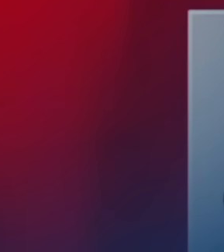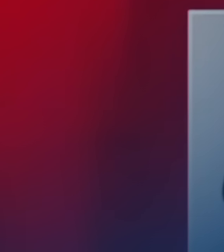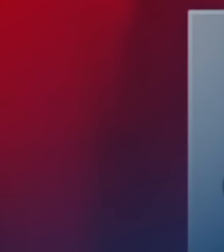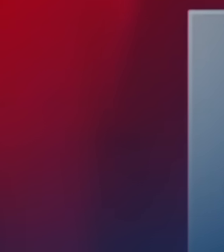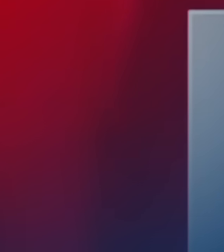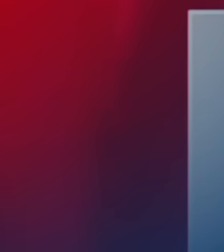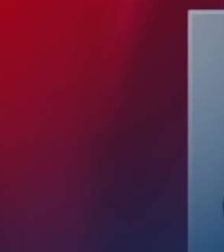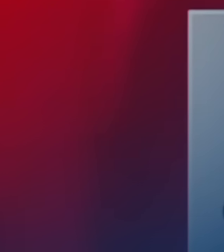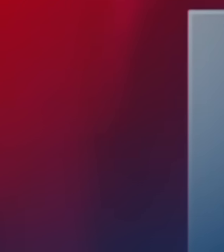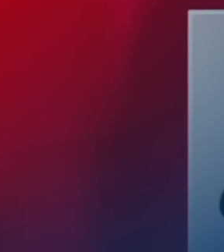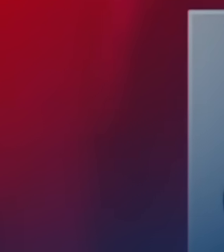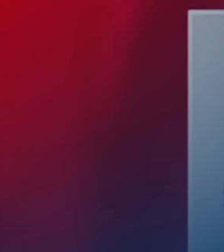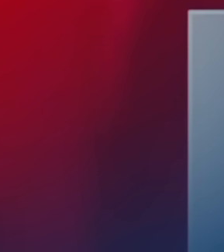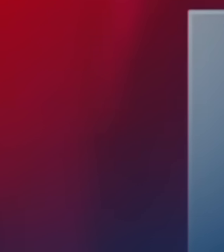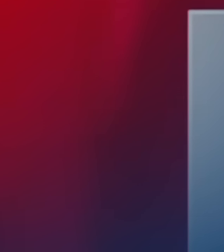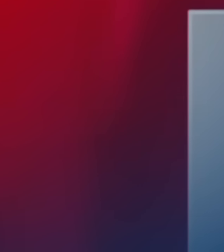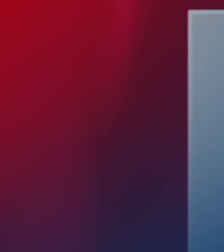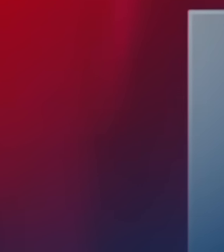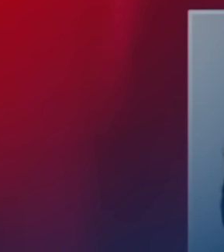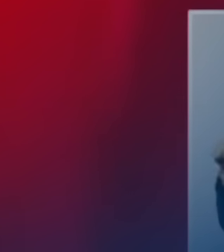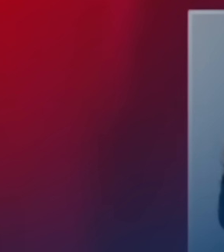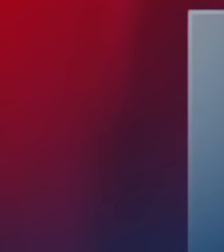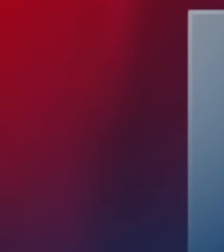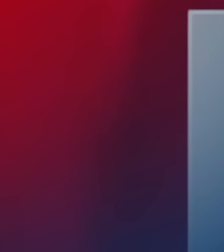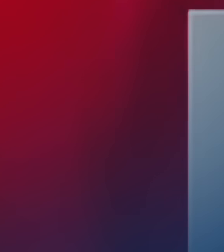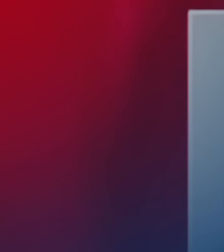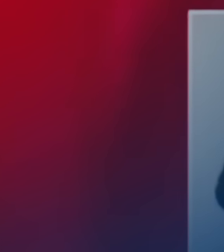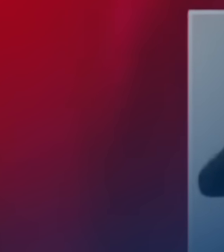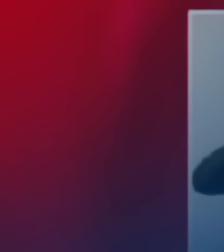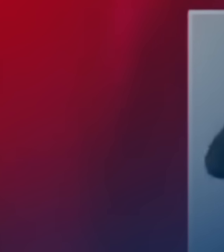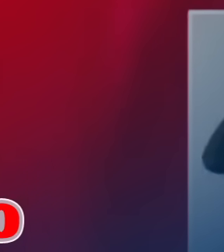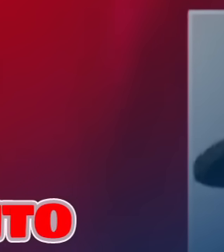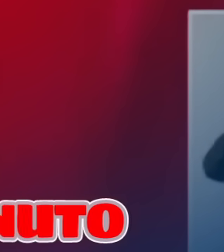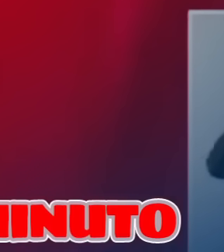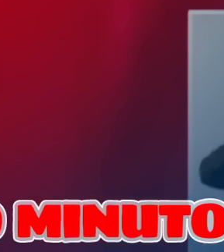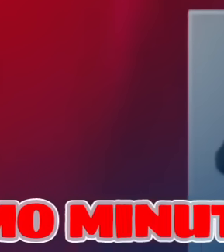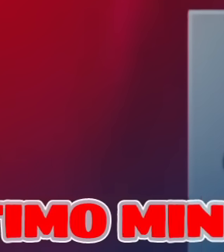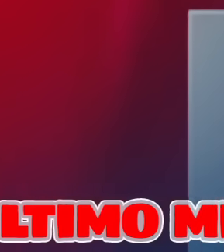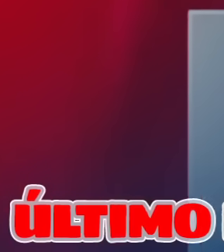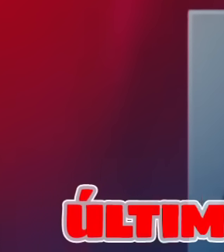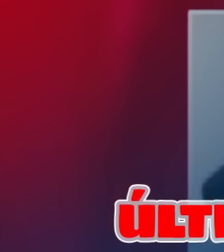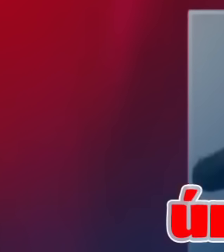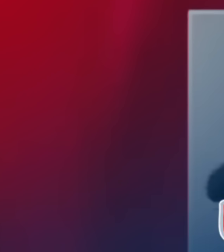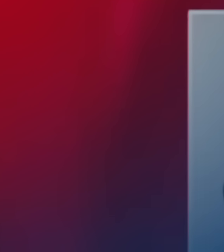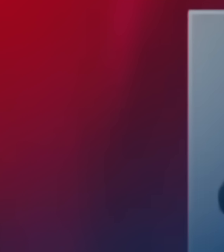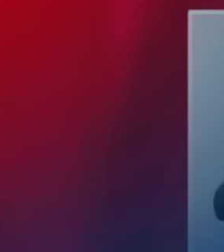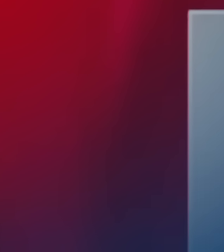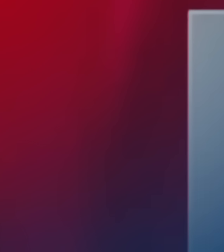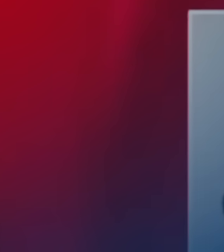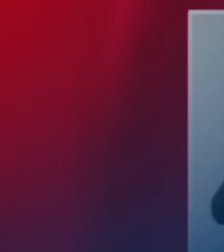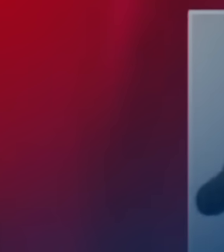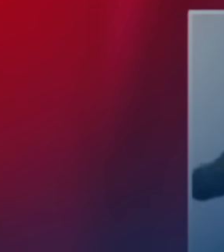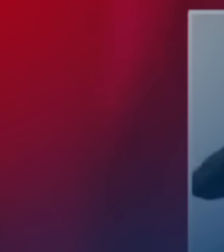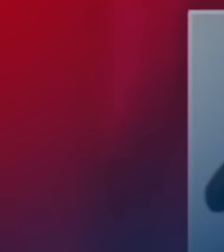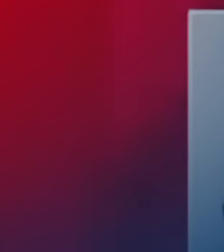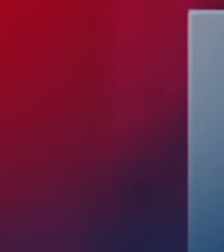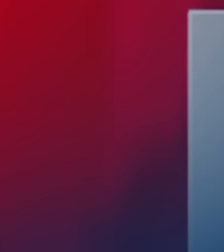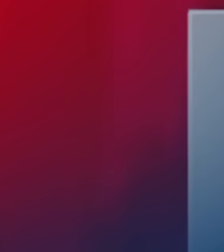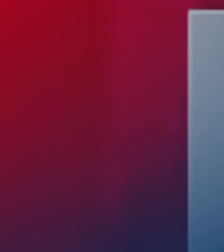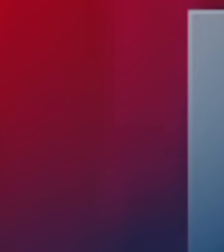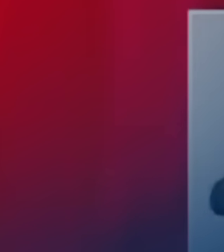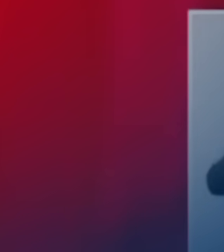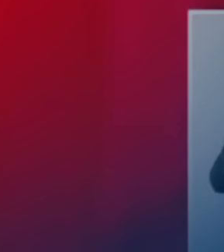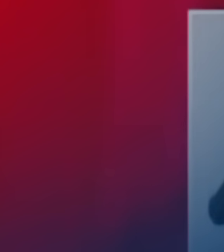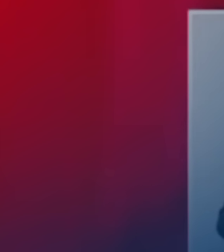López Obrador o a los que quieren acabar con el Poder Judicial, la Suprema Corte, las leyes y la Constitución, los de Morena,